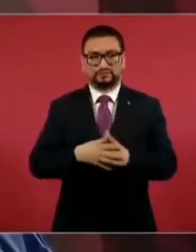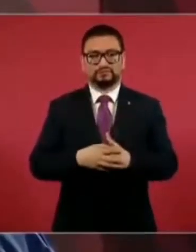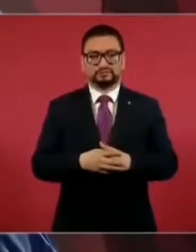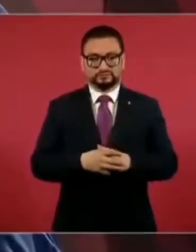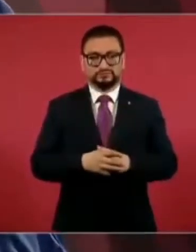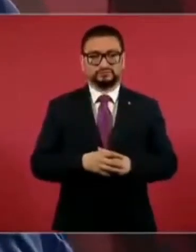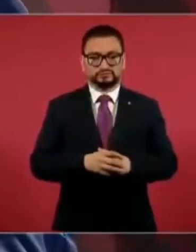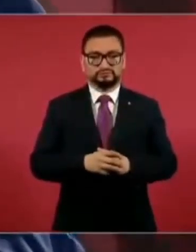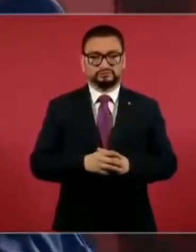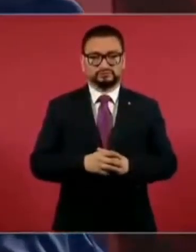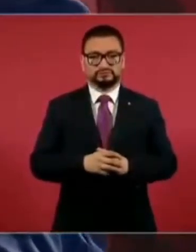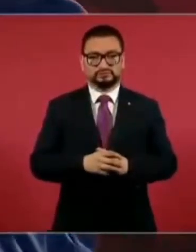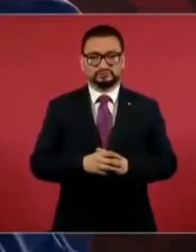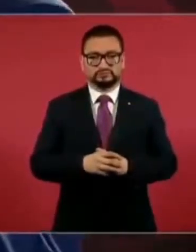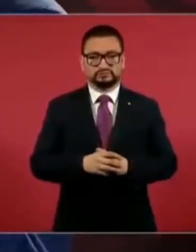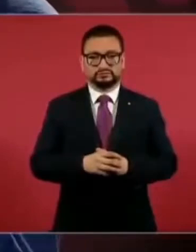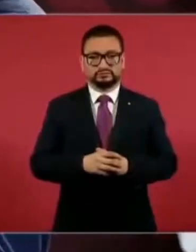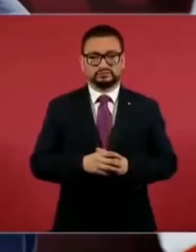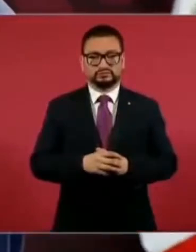Aún cuando